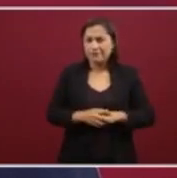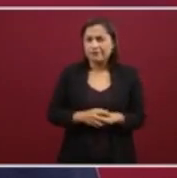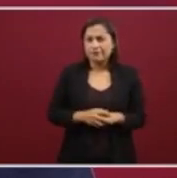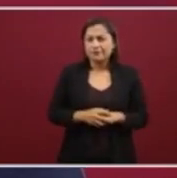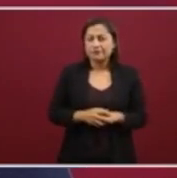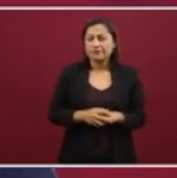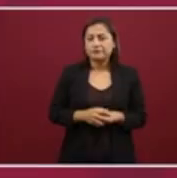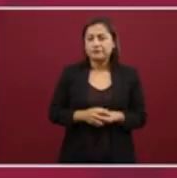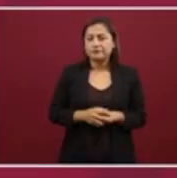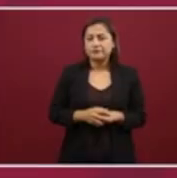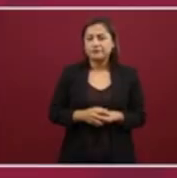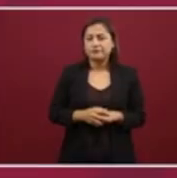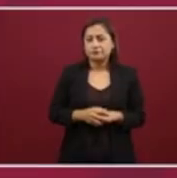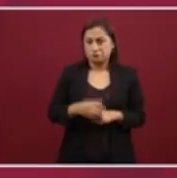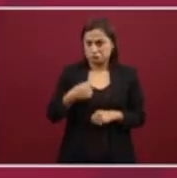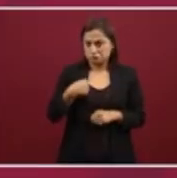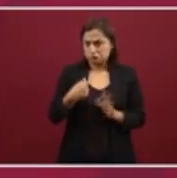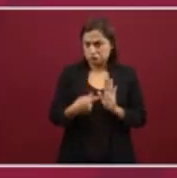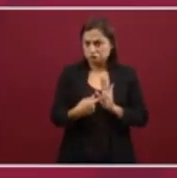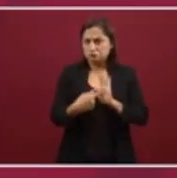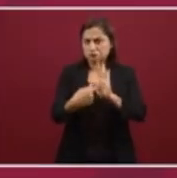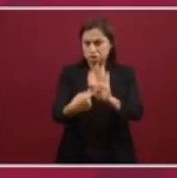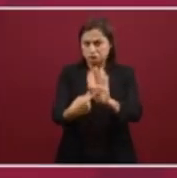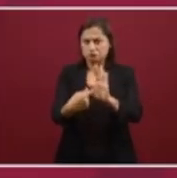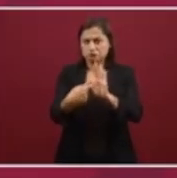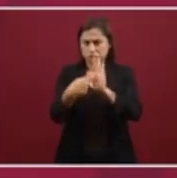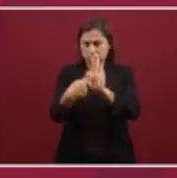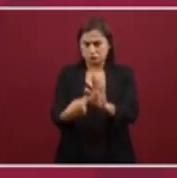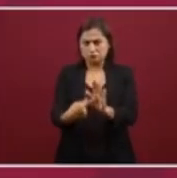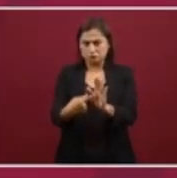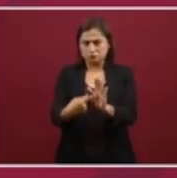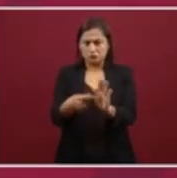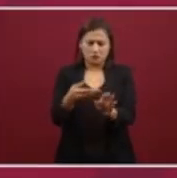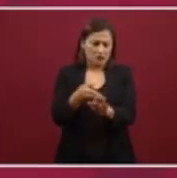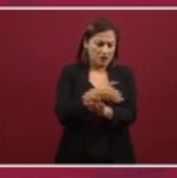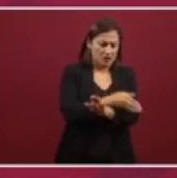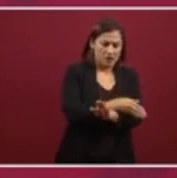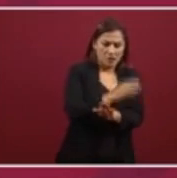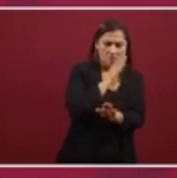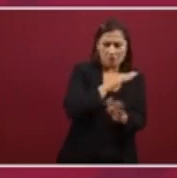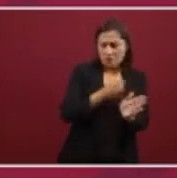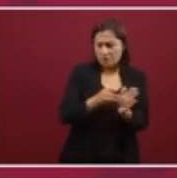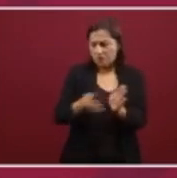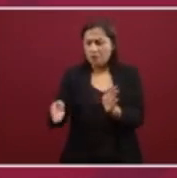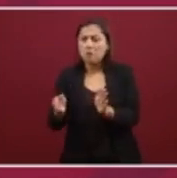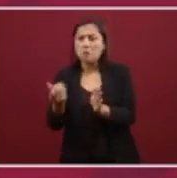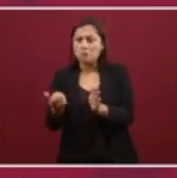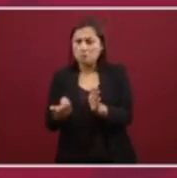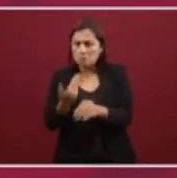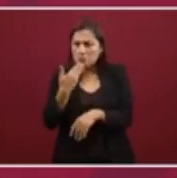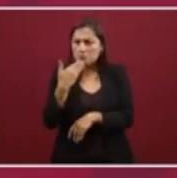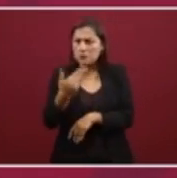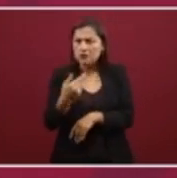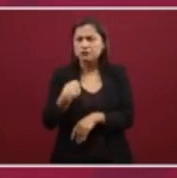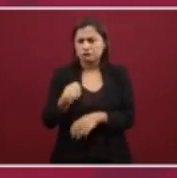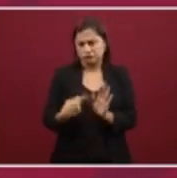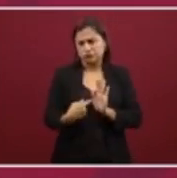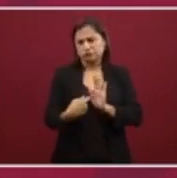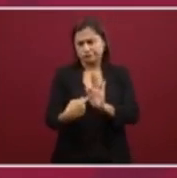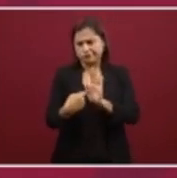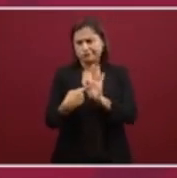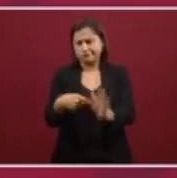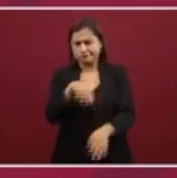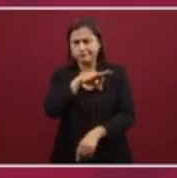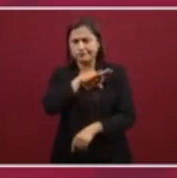¿Cómo puedo justificar otras cosas? Entonces, no echarle la culpa a la